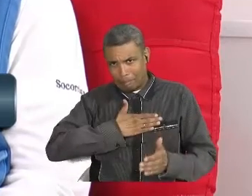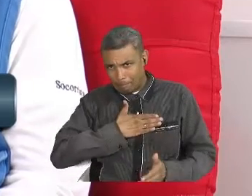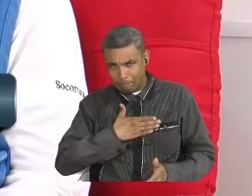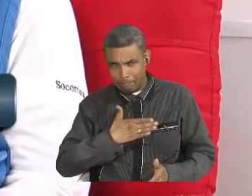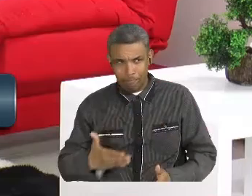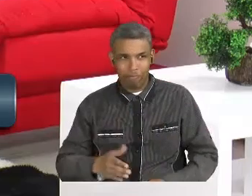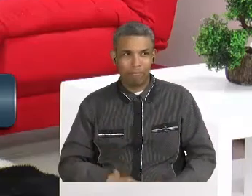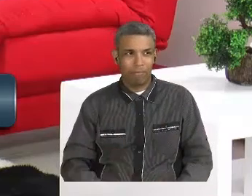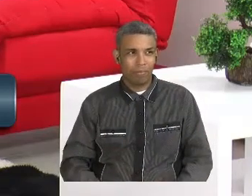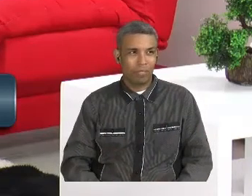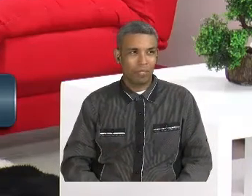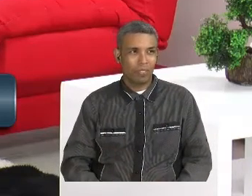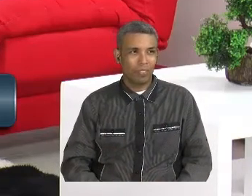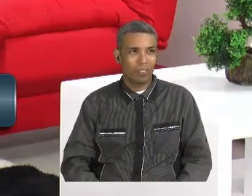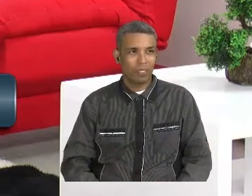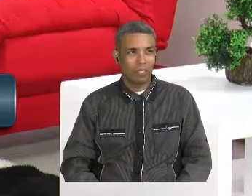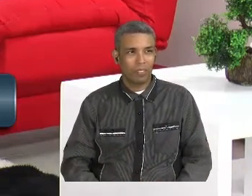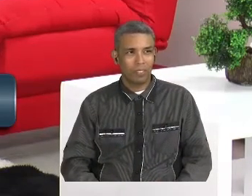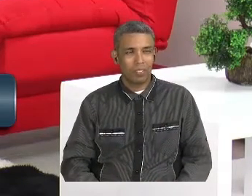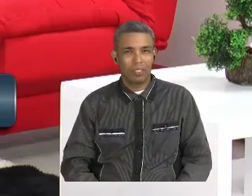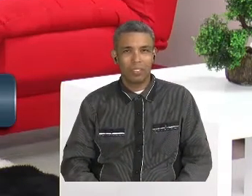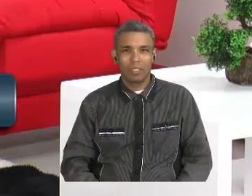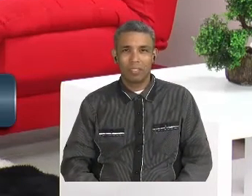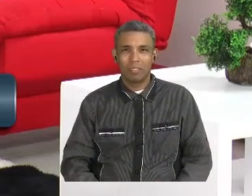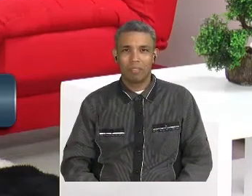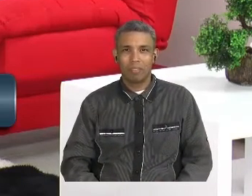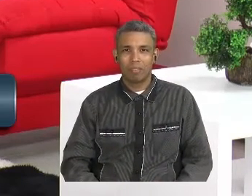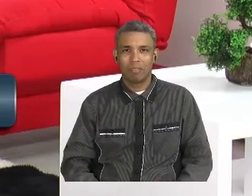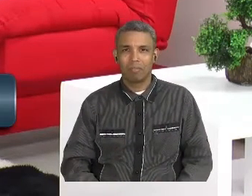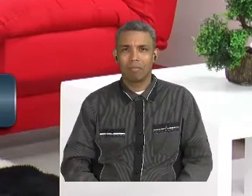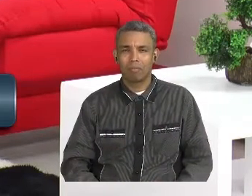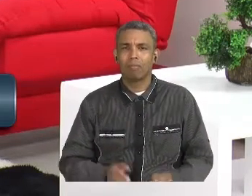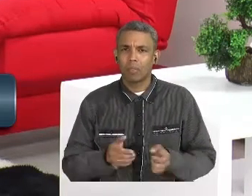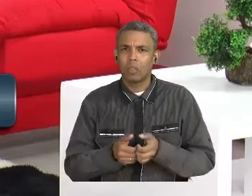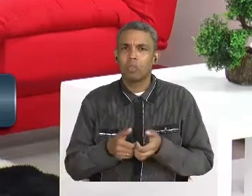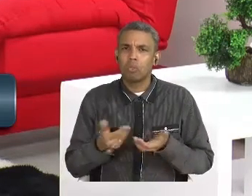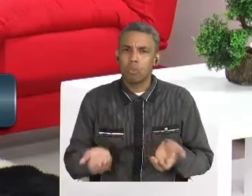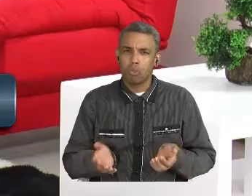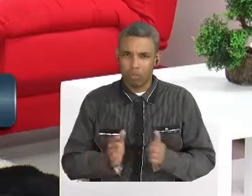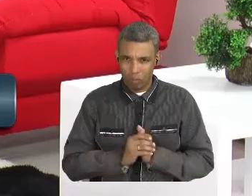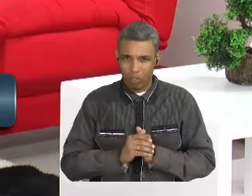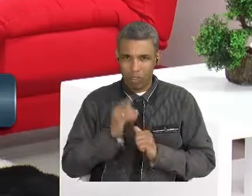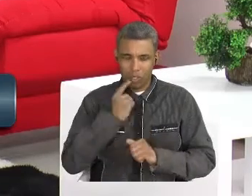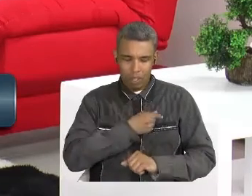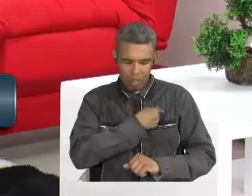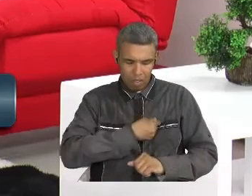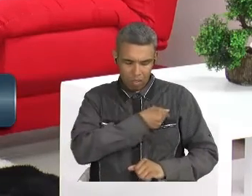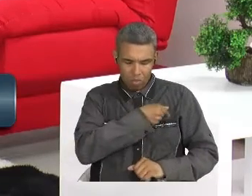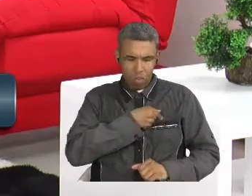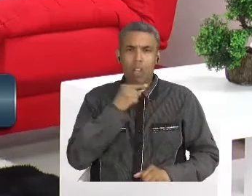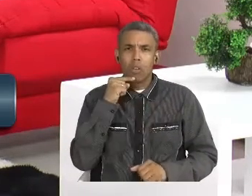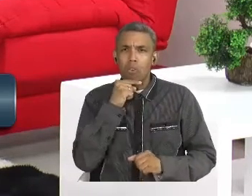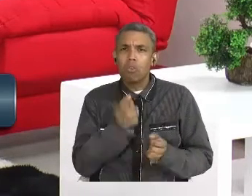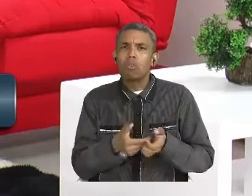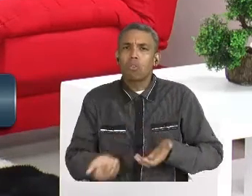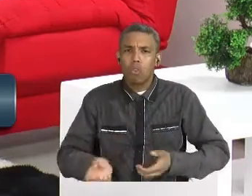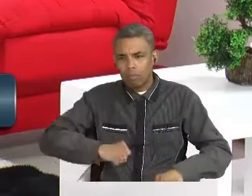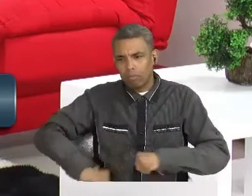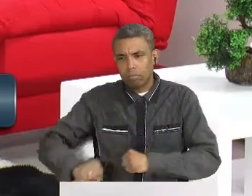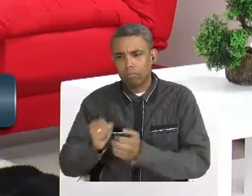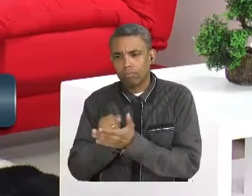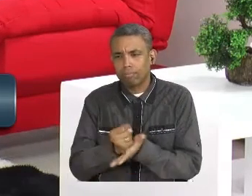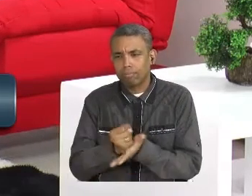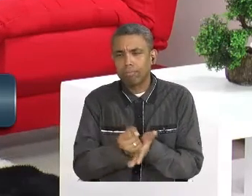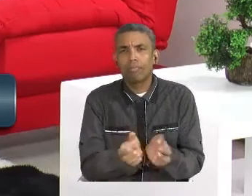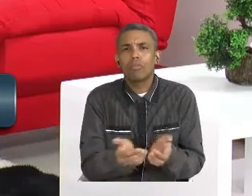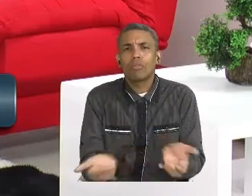ustedes. Bueno, cuéntenos un poco cómo está trabajando la Cruz Roja en este momento para hacer atenciones inmediatas a nuestros hermanos en